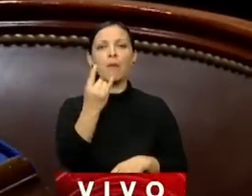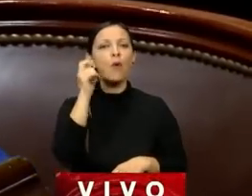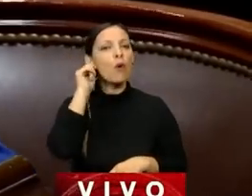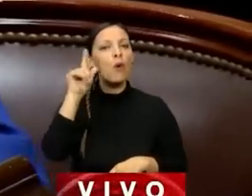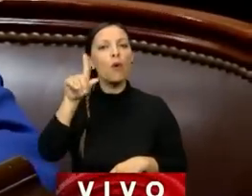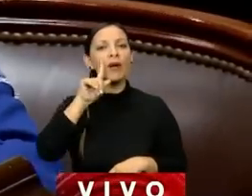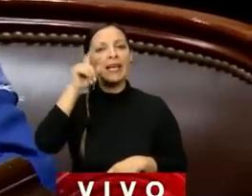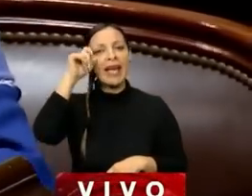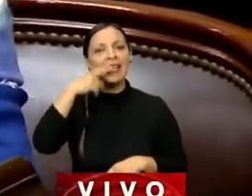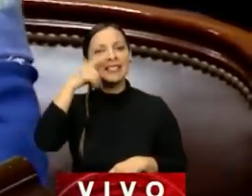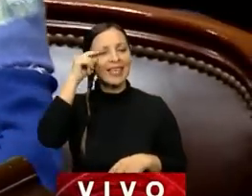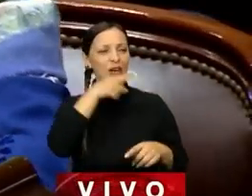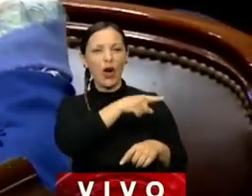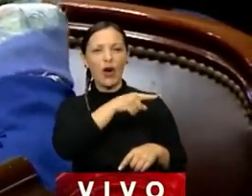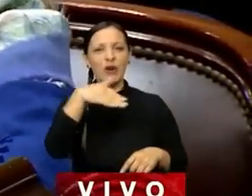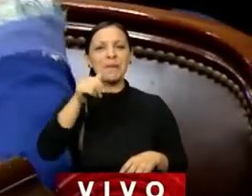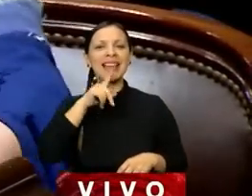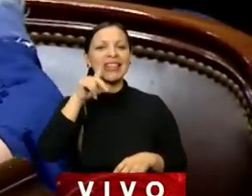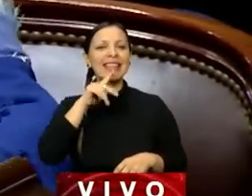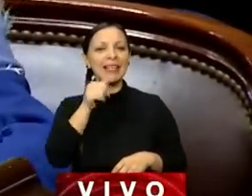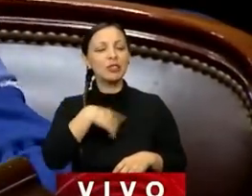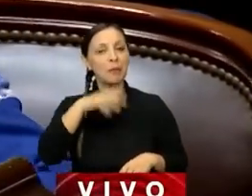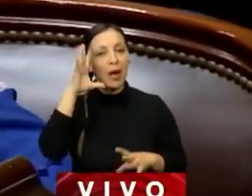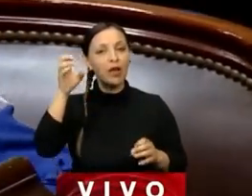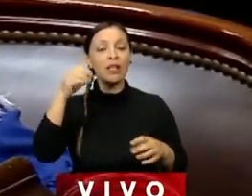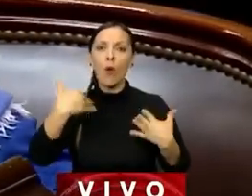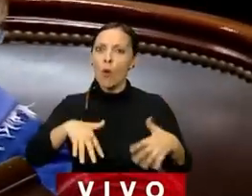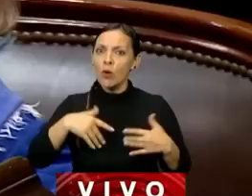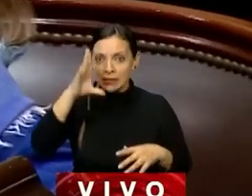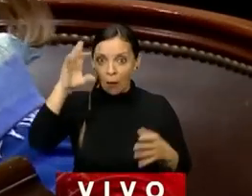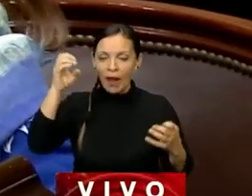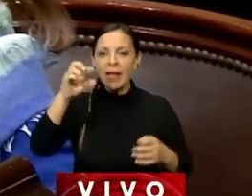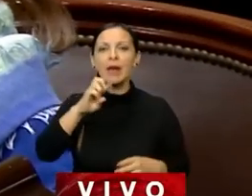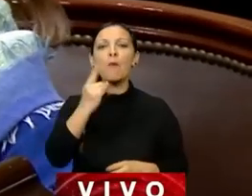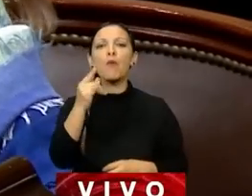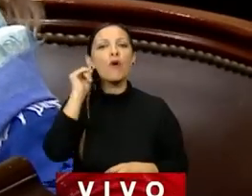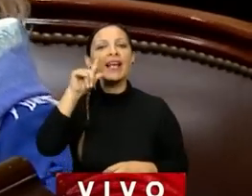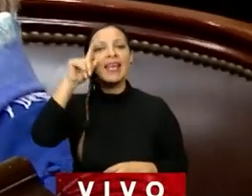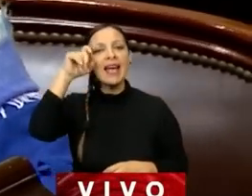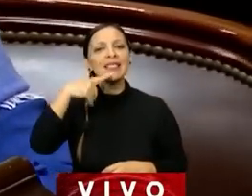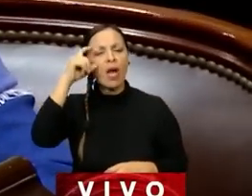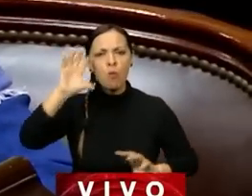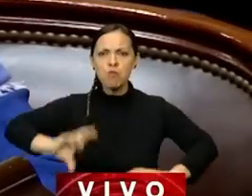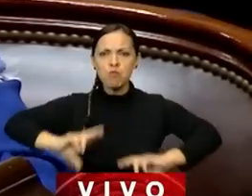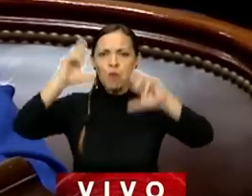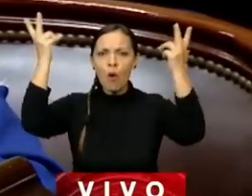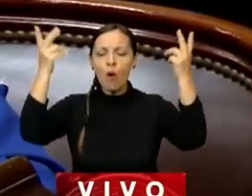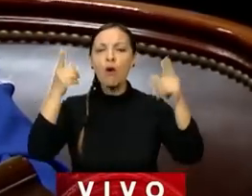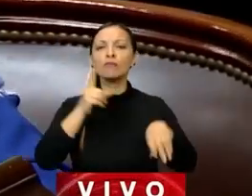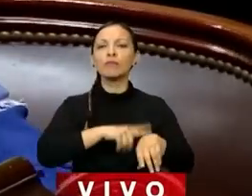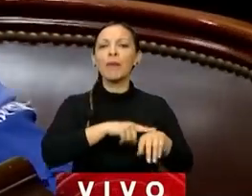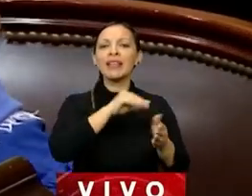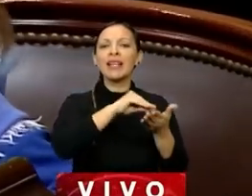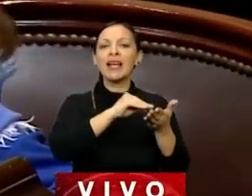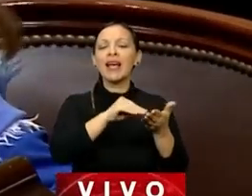con Martita que anda por allá. ¿Cómo se enojó Pugliese cuando el diputado Stolkiner se